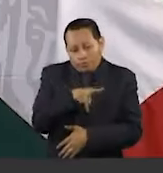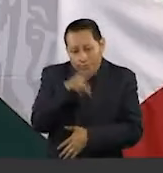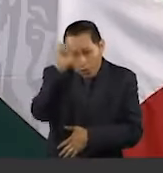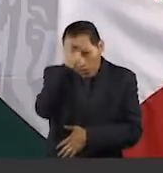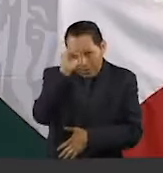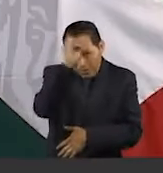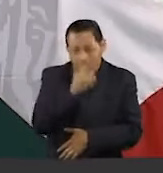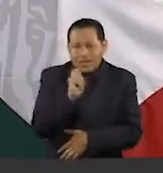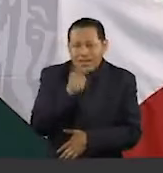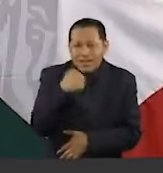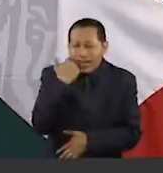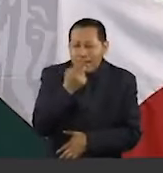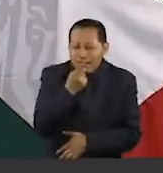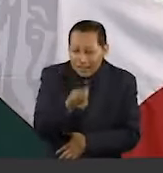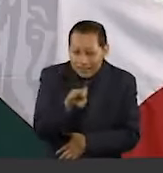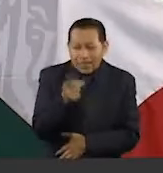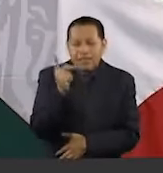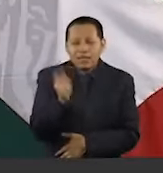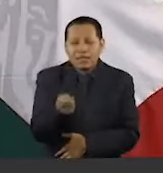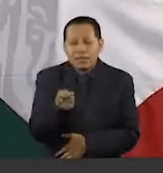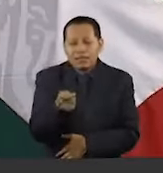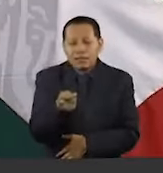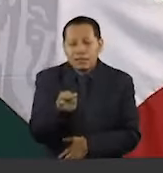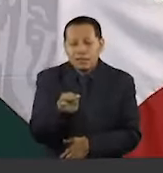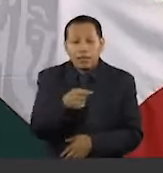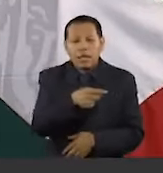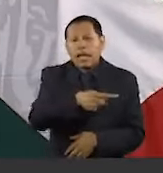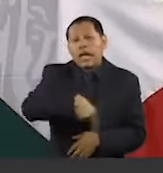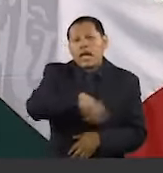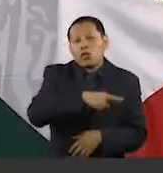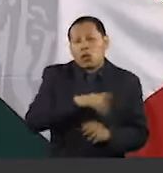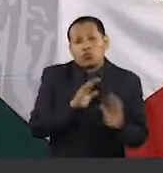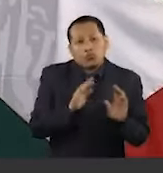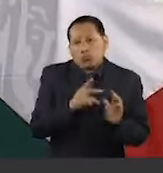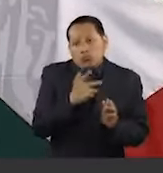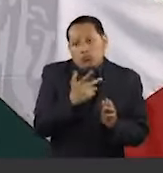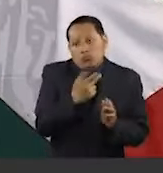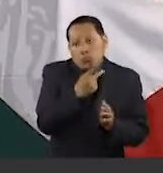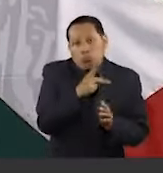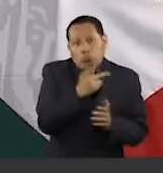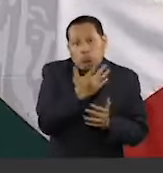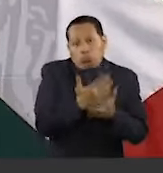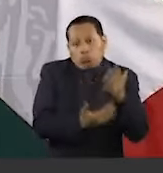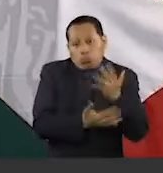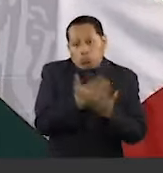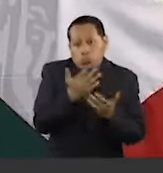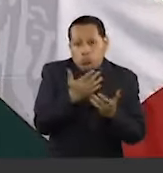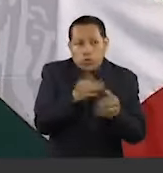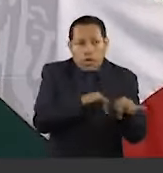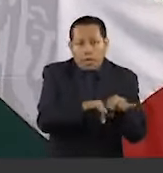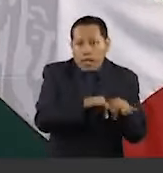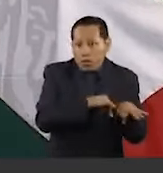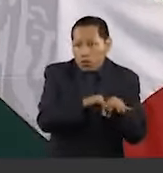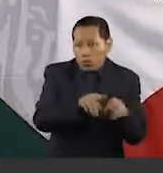es que quieren decir que por ellos no fue, que fue por la oposición.